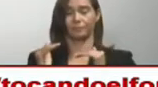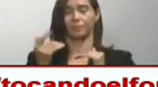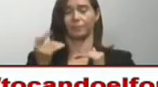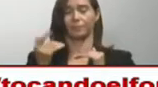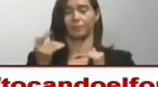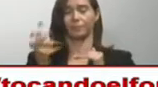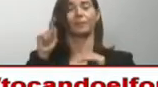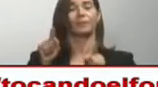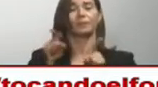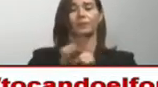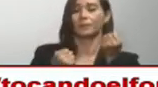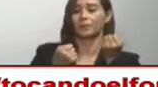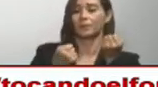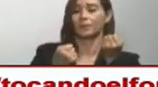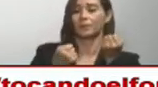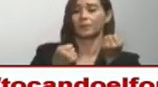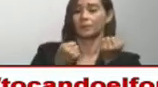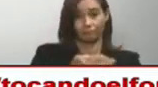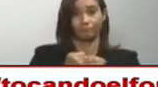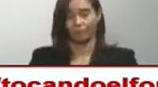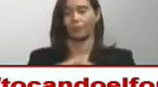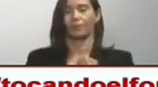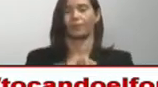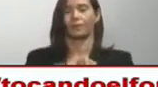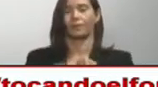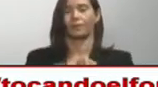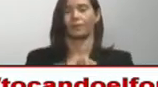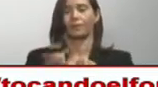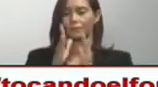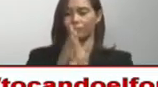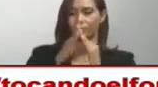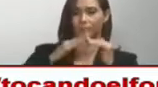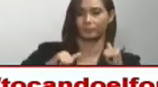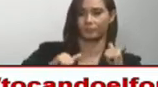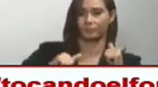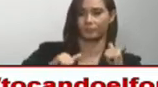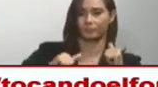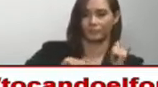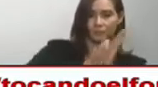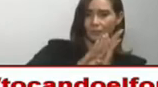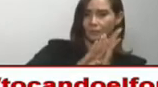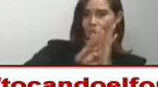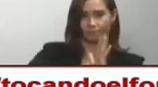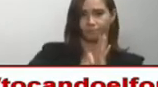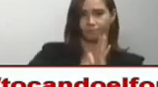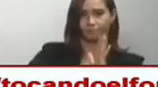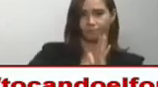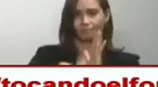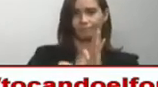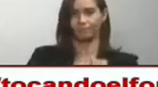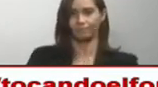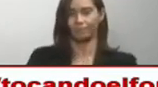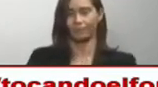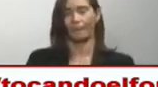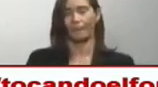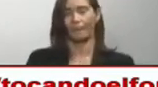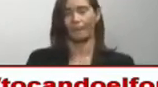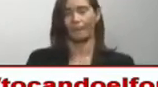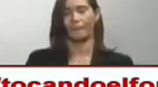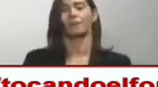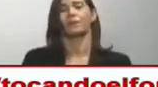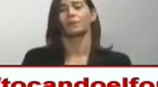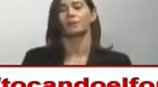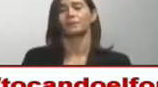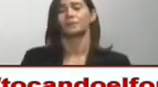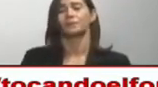Fundamentales para superar coyunturas que amenazaban con destruir los cimientos del crecimiento y de la prosperidad. En